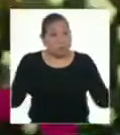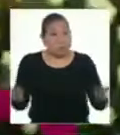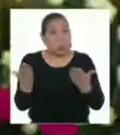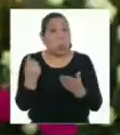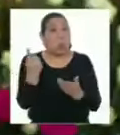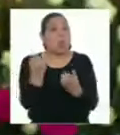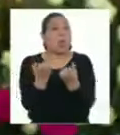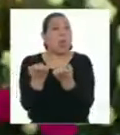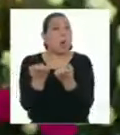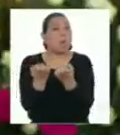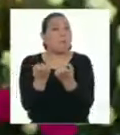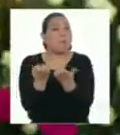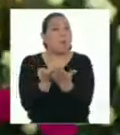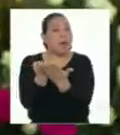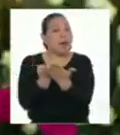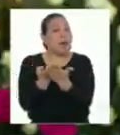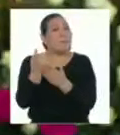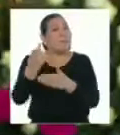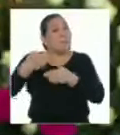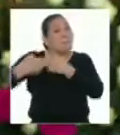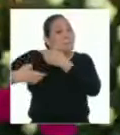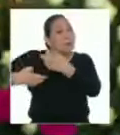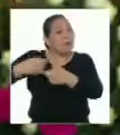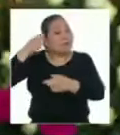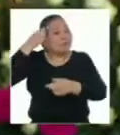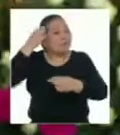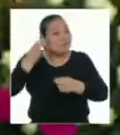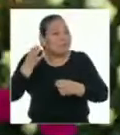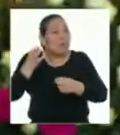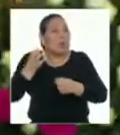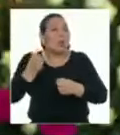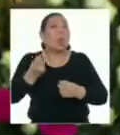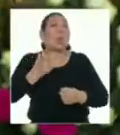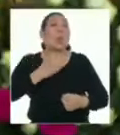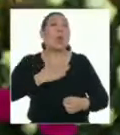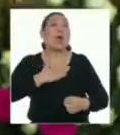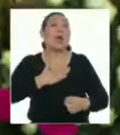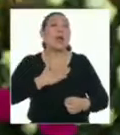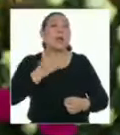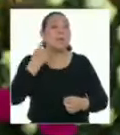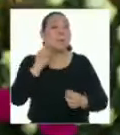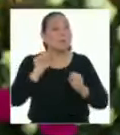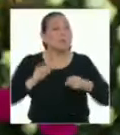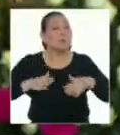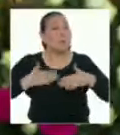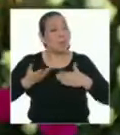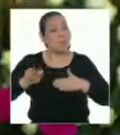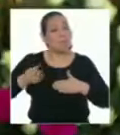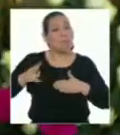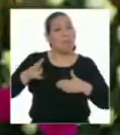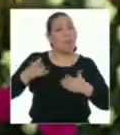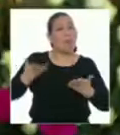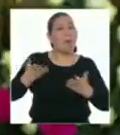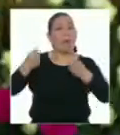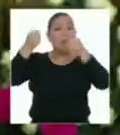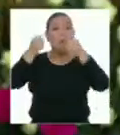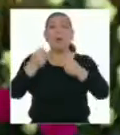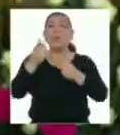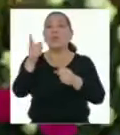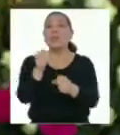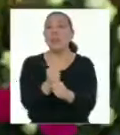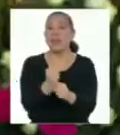una economía que favorezca la diversidad productiva y la creatividad empresarial para que sea posible acrecentar los puestos de